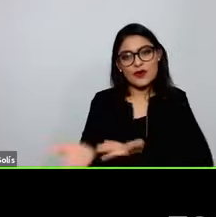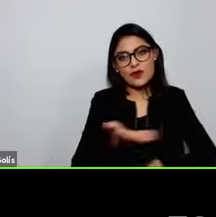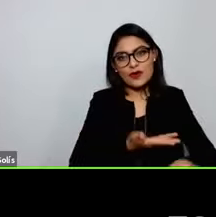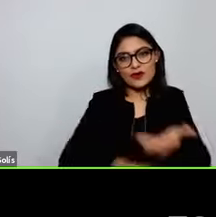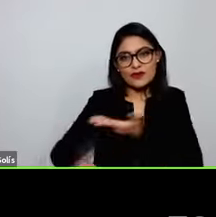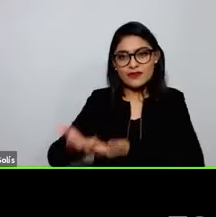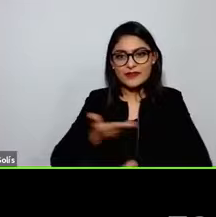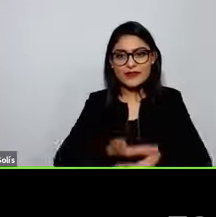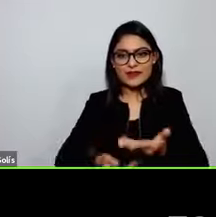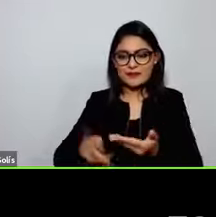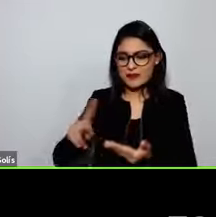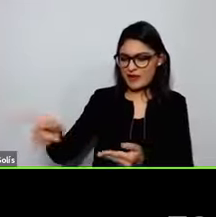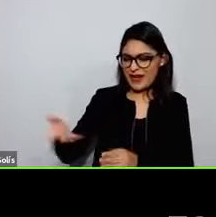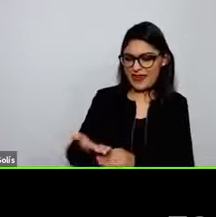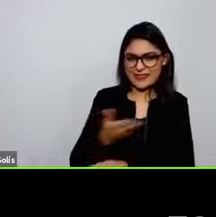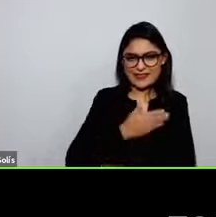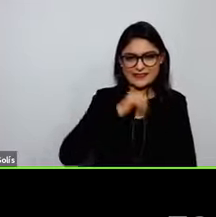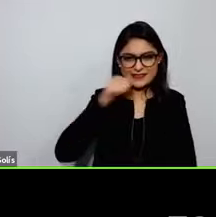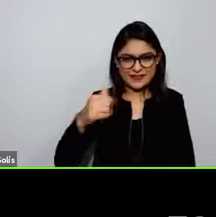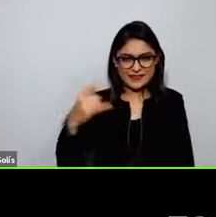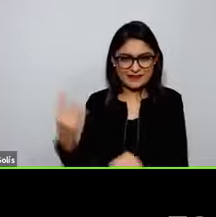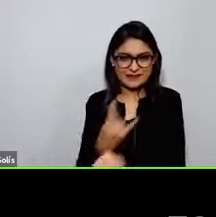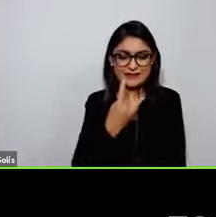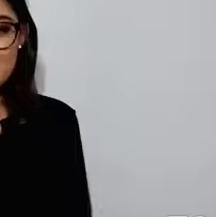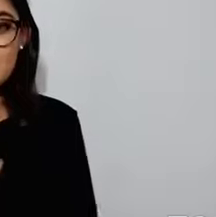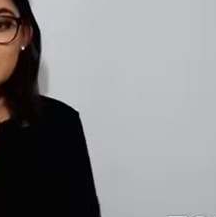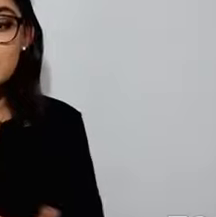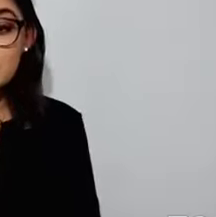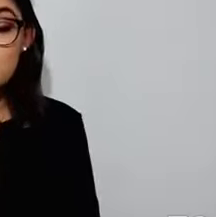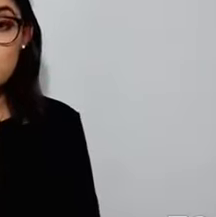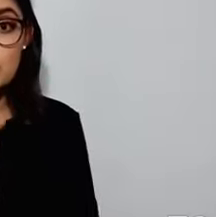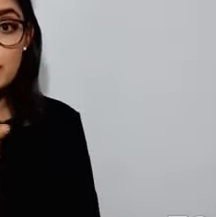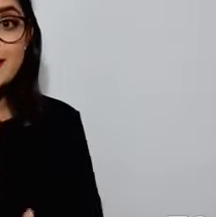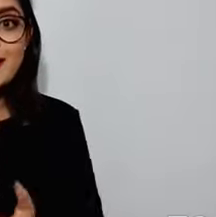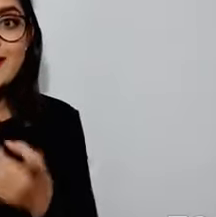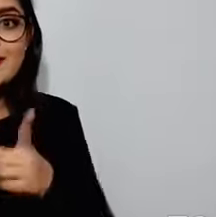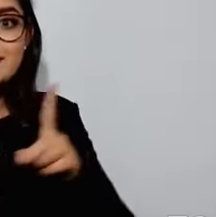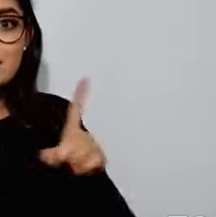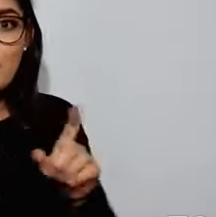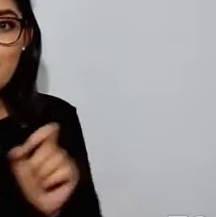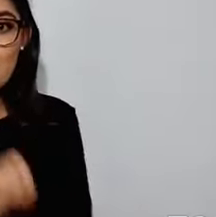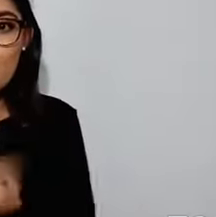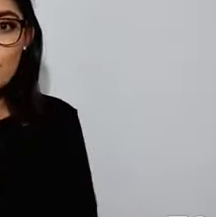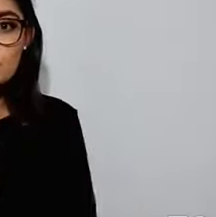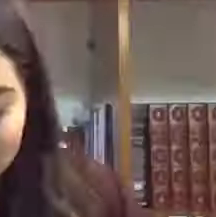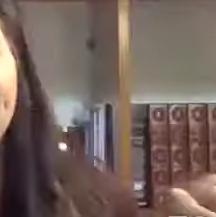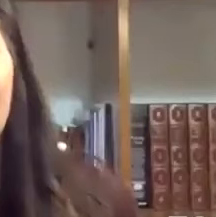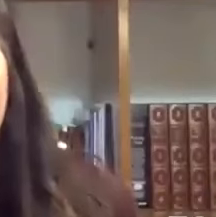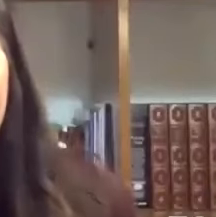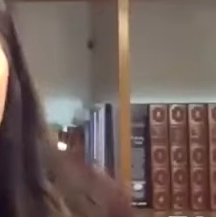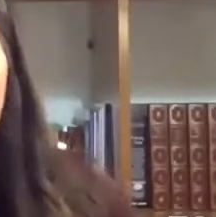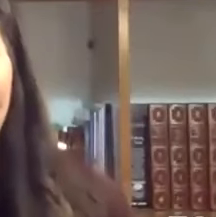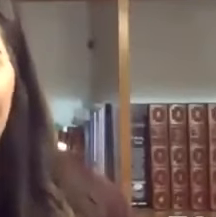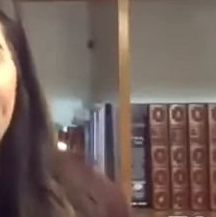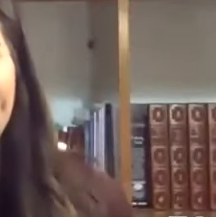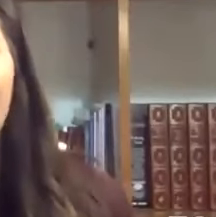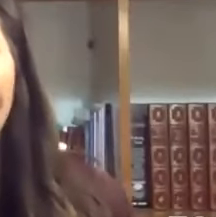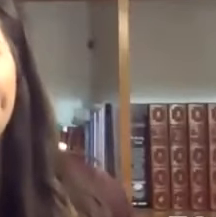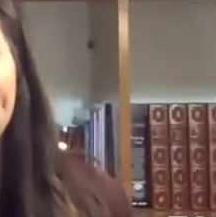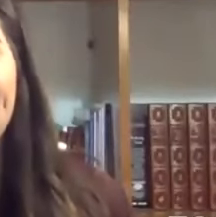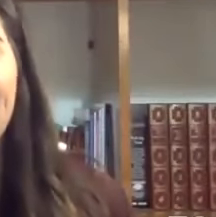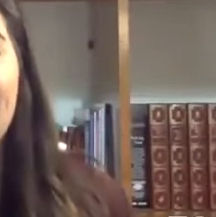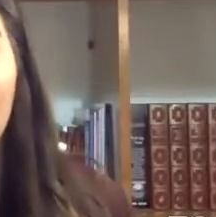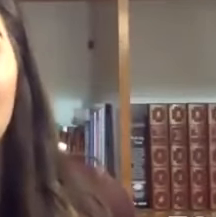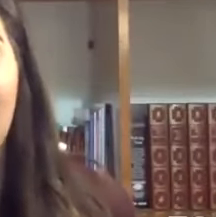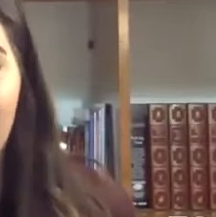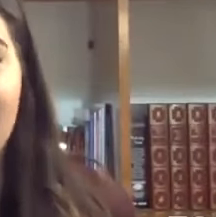pues, al derecho de desarrollarse profesionalmente de la madre. Además, les da como un tip a los juzgadores, ¿no? Y